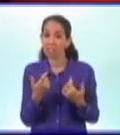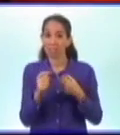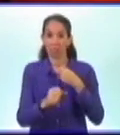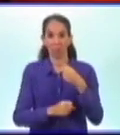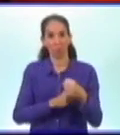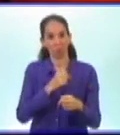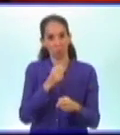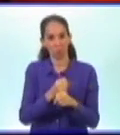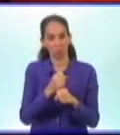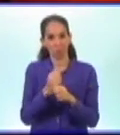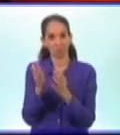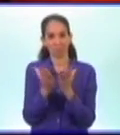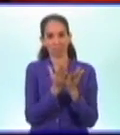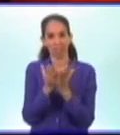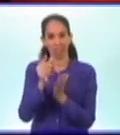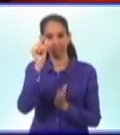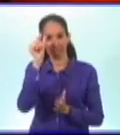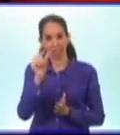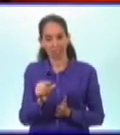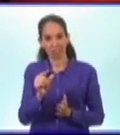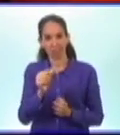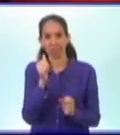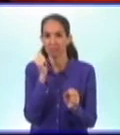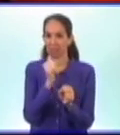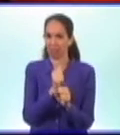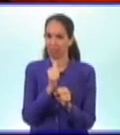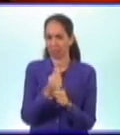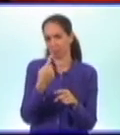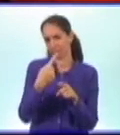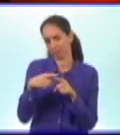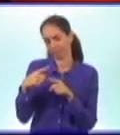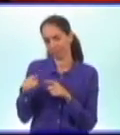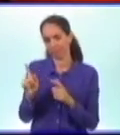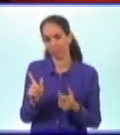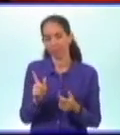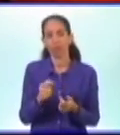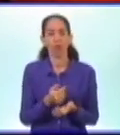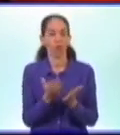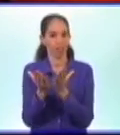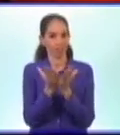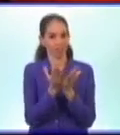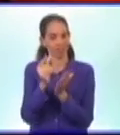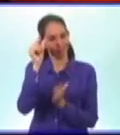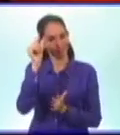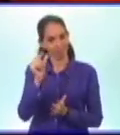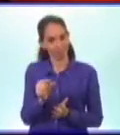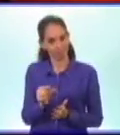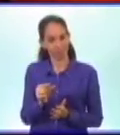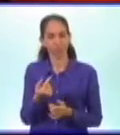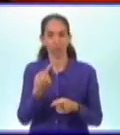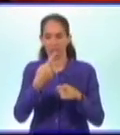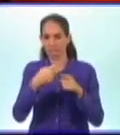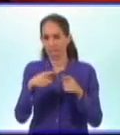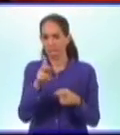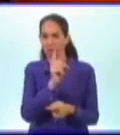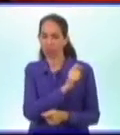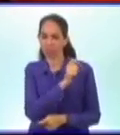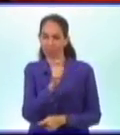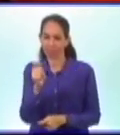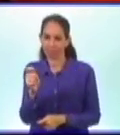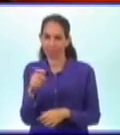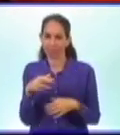vida estudiantil y en los trabajos futuros que seguramente te orientarán, y también en las respuestas que debes construir